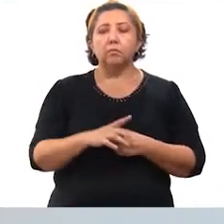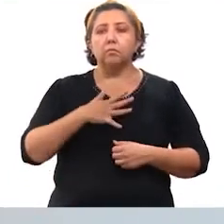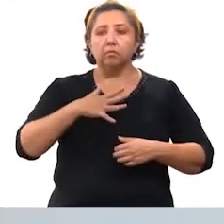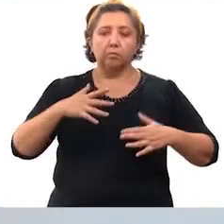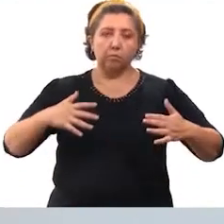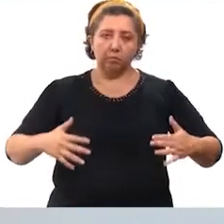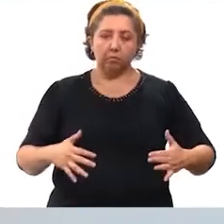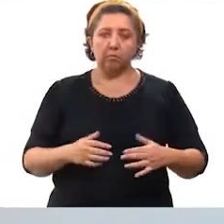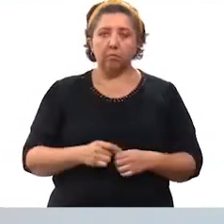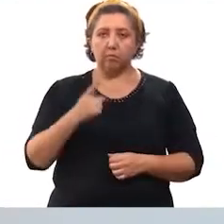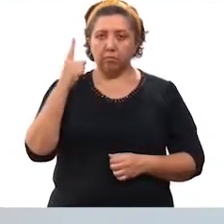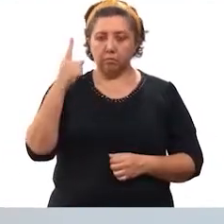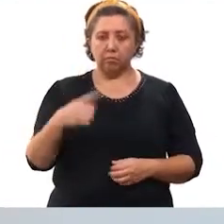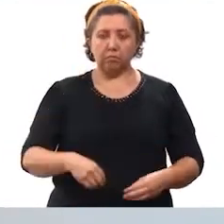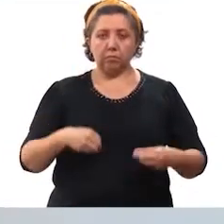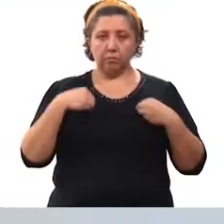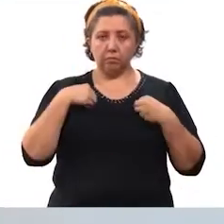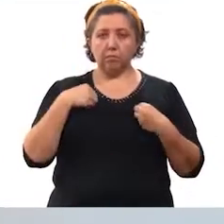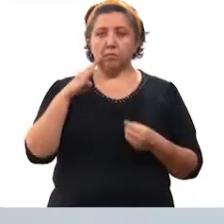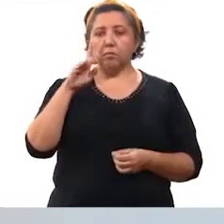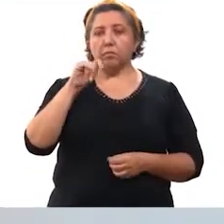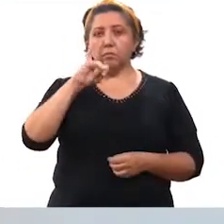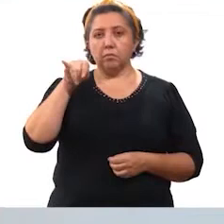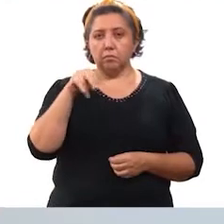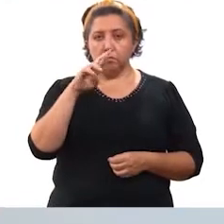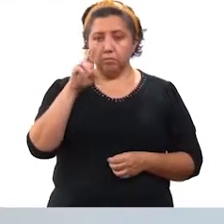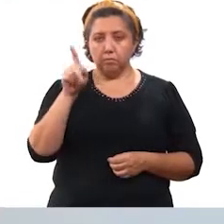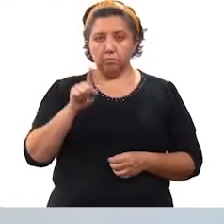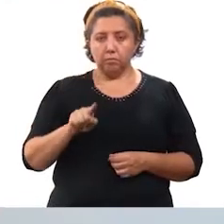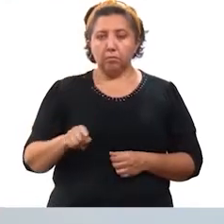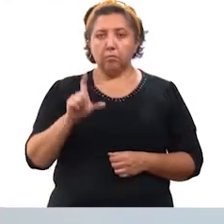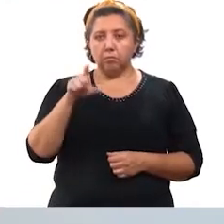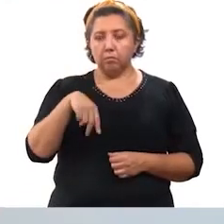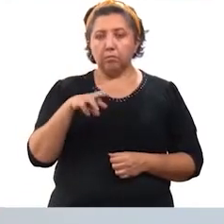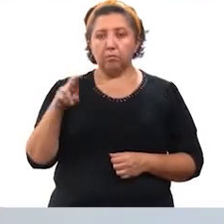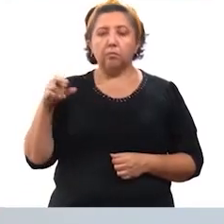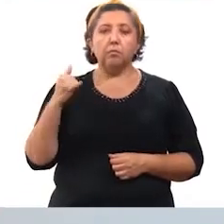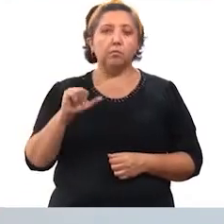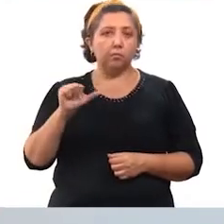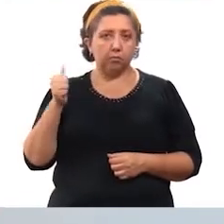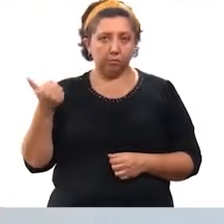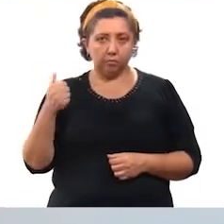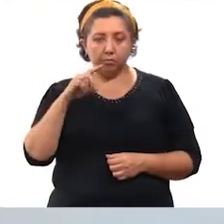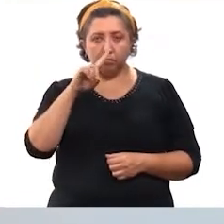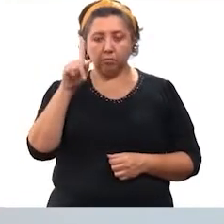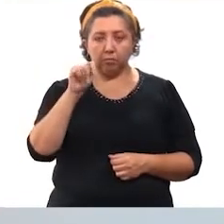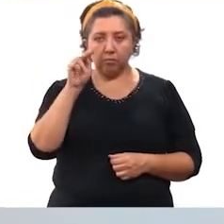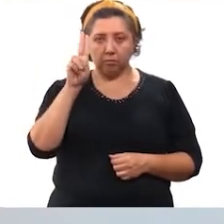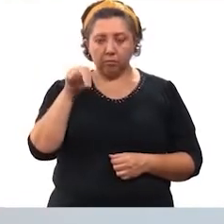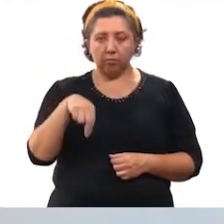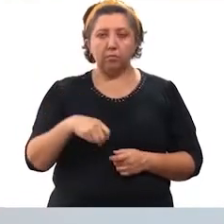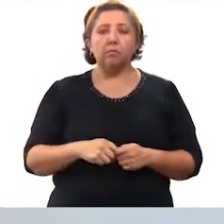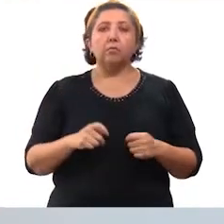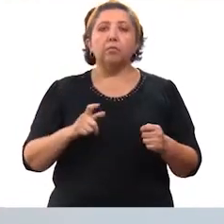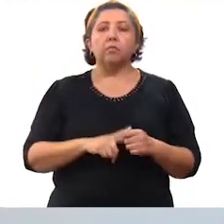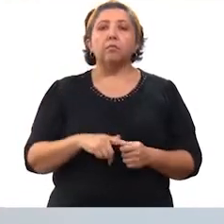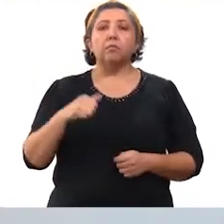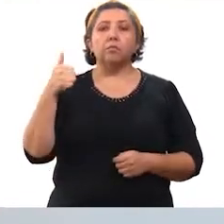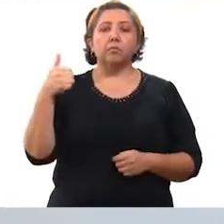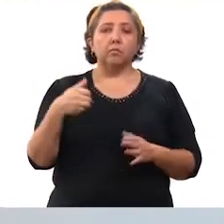obesidad. Una residía en Benito Juárez, Quintana Roo y una en Tizantún. En total son